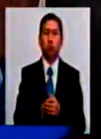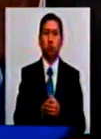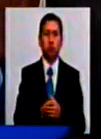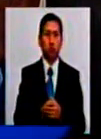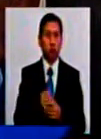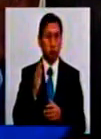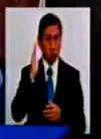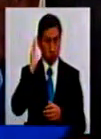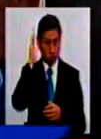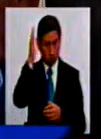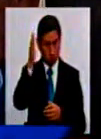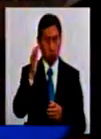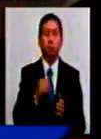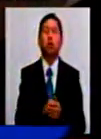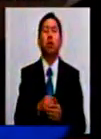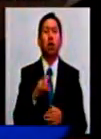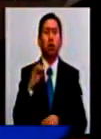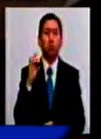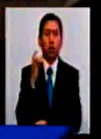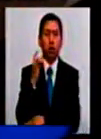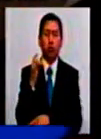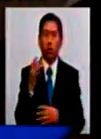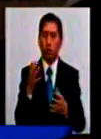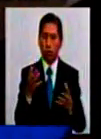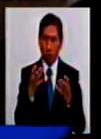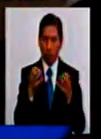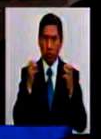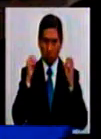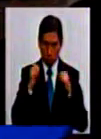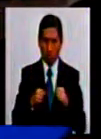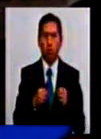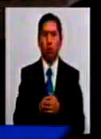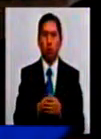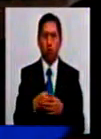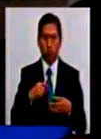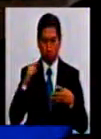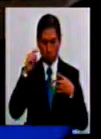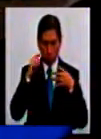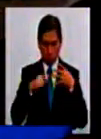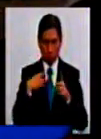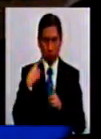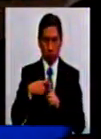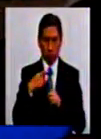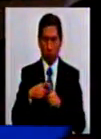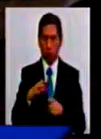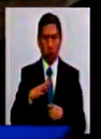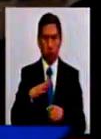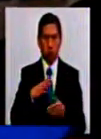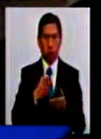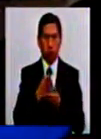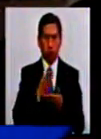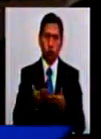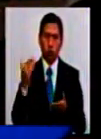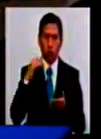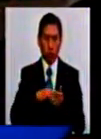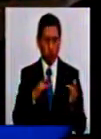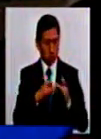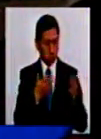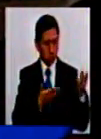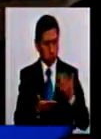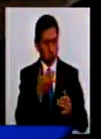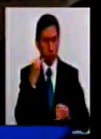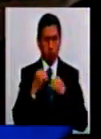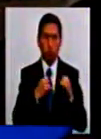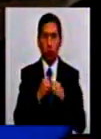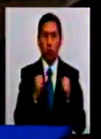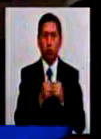adelante, Bolivia está dispuesta a generar las condiciones necesarias para reanudar las relaciones